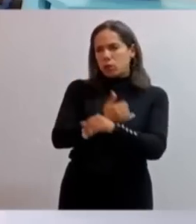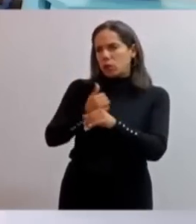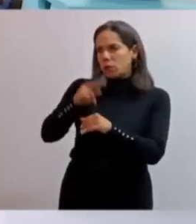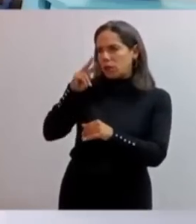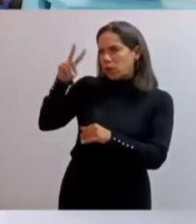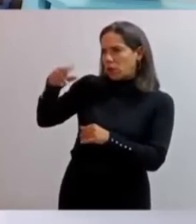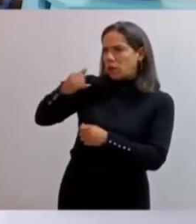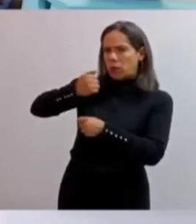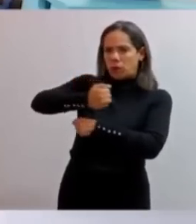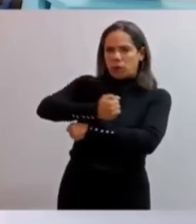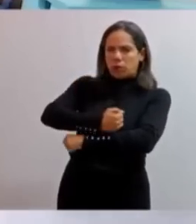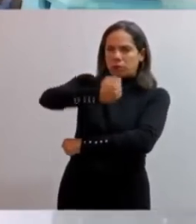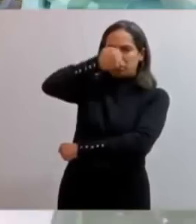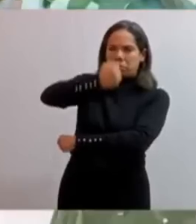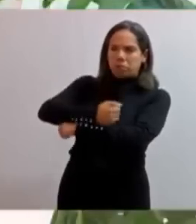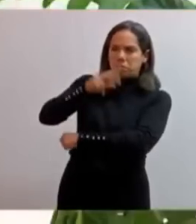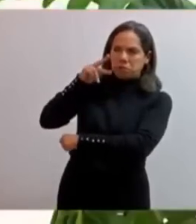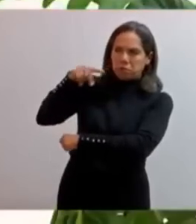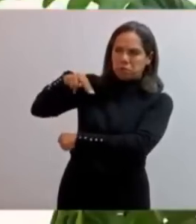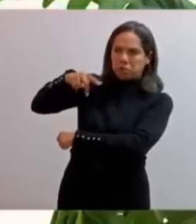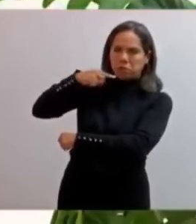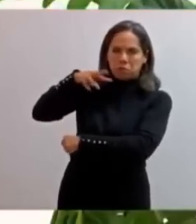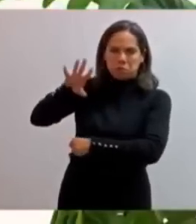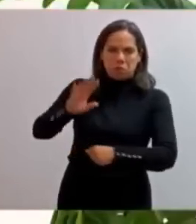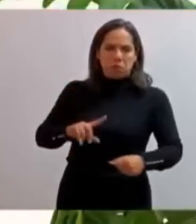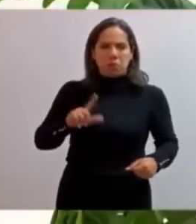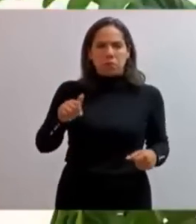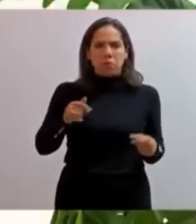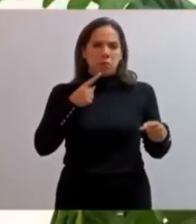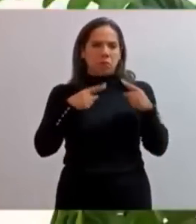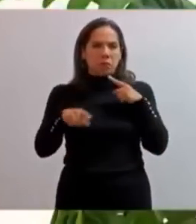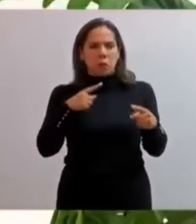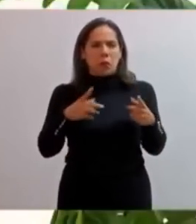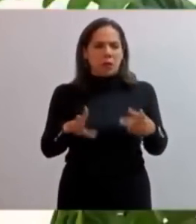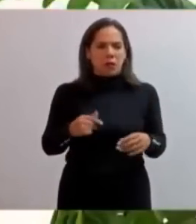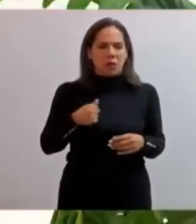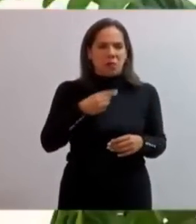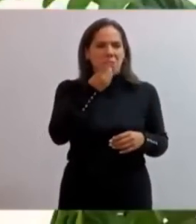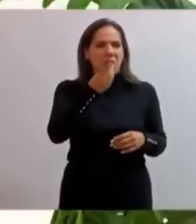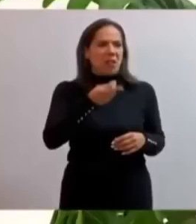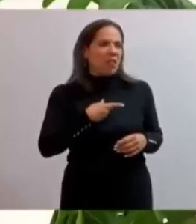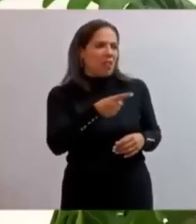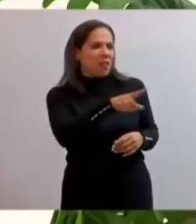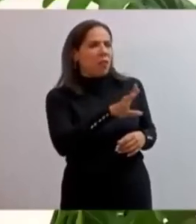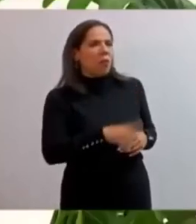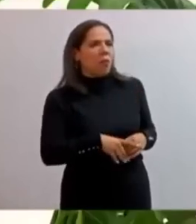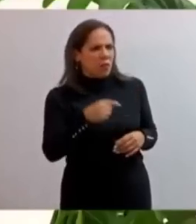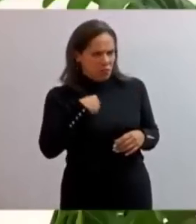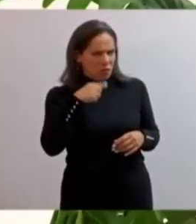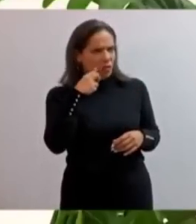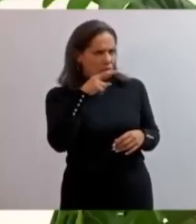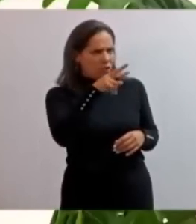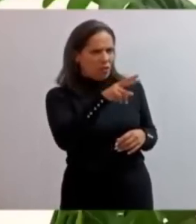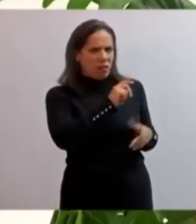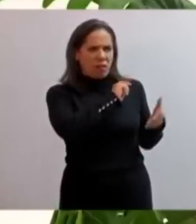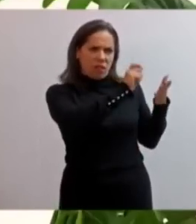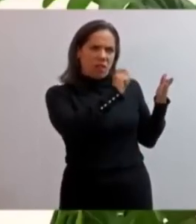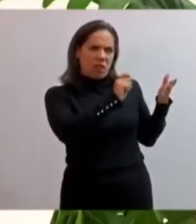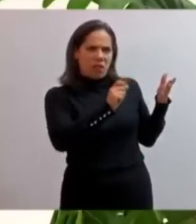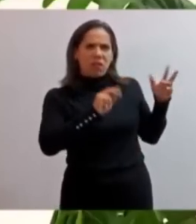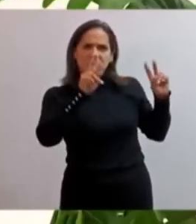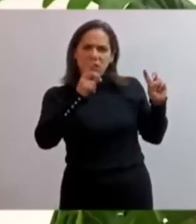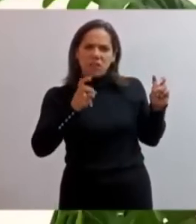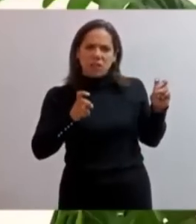en otro momento, ya que estábamos allá en una charla informal, me dijo, oye, vi que estabas enseñando este